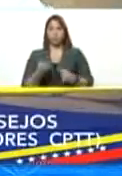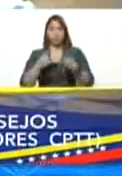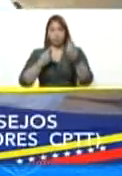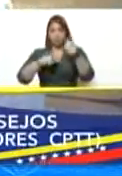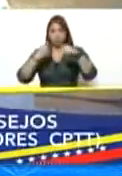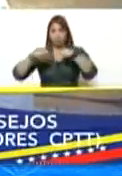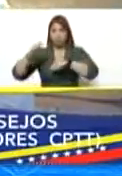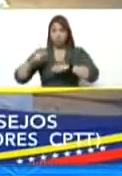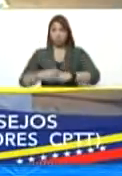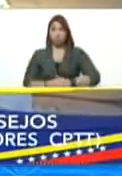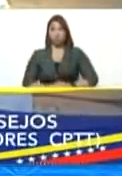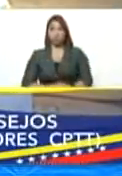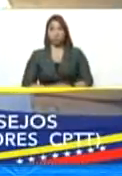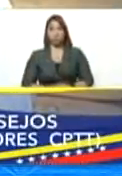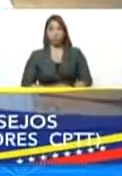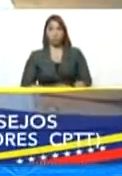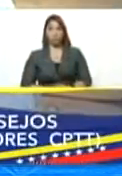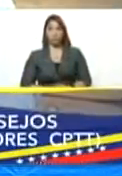multicomercio.